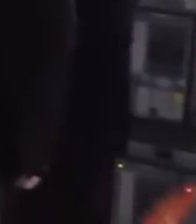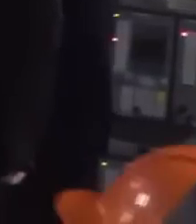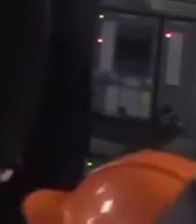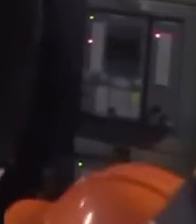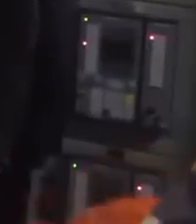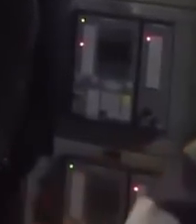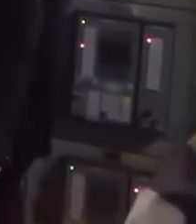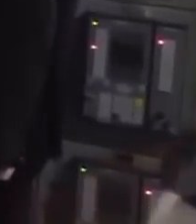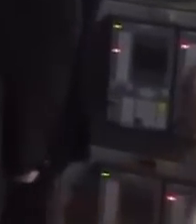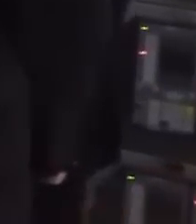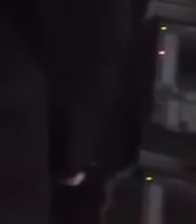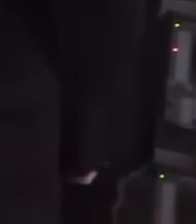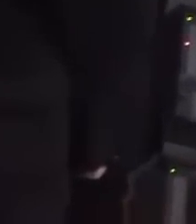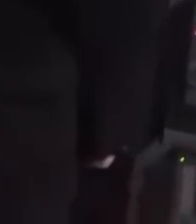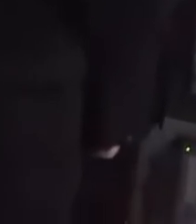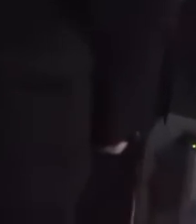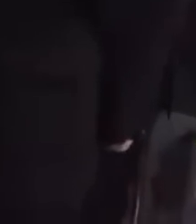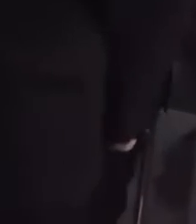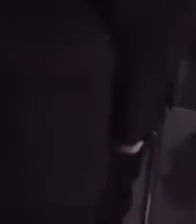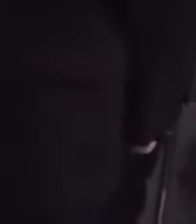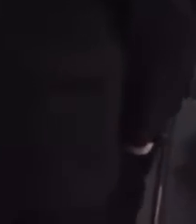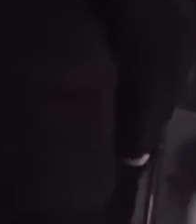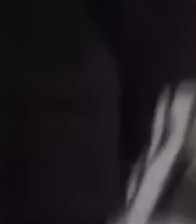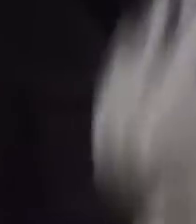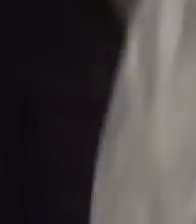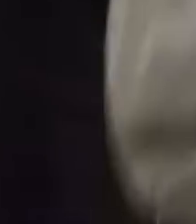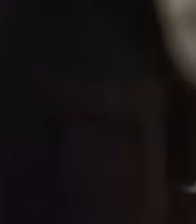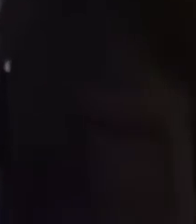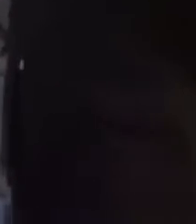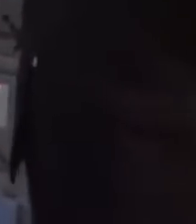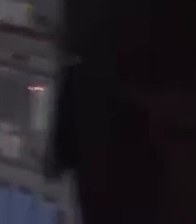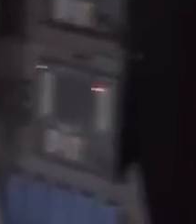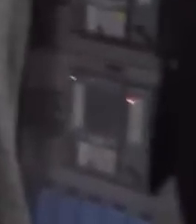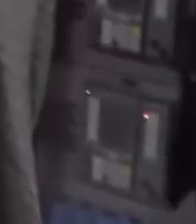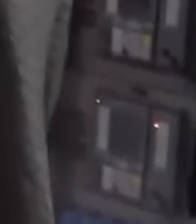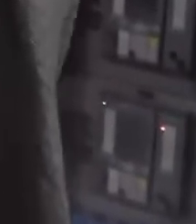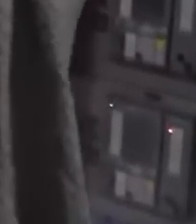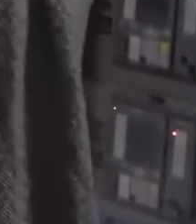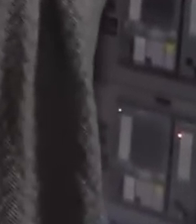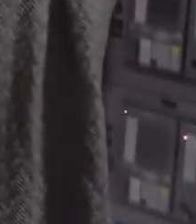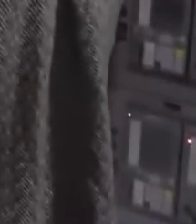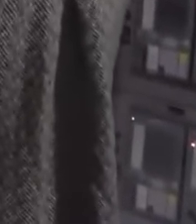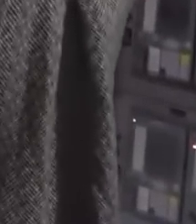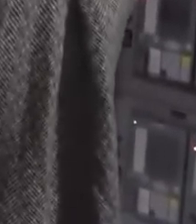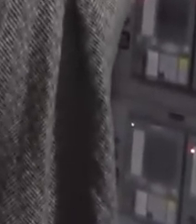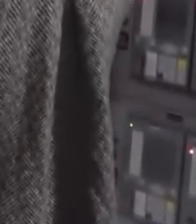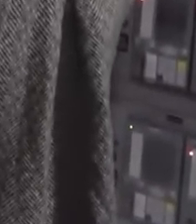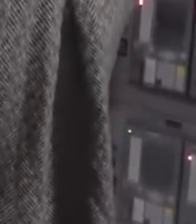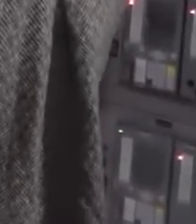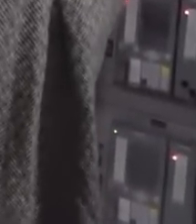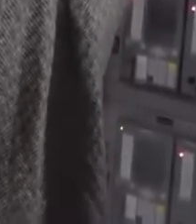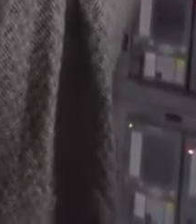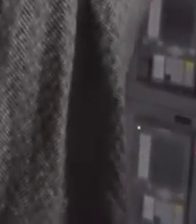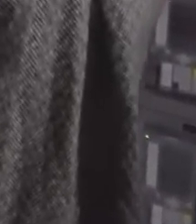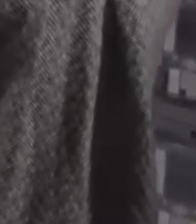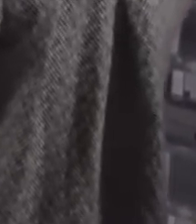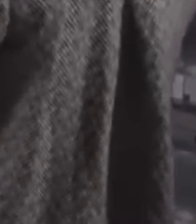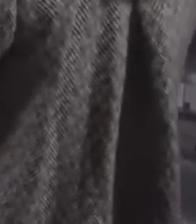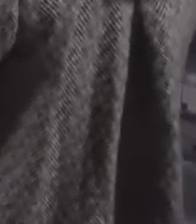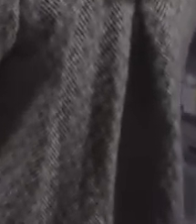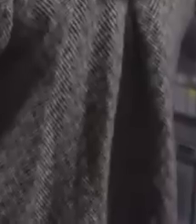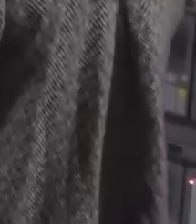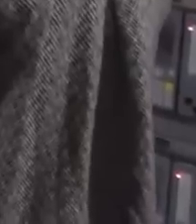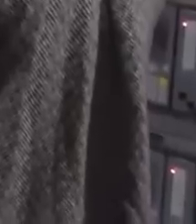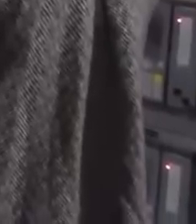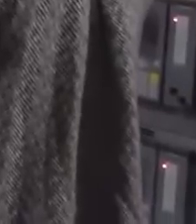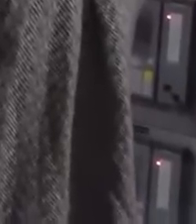aquí estamos. Aquí estamos ya con las líneas de todos los tableros de protección de los interruptores de 15 kV, que serán